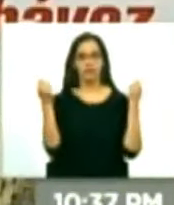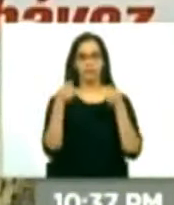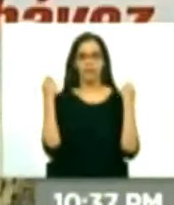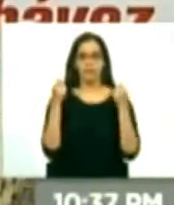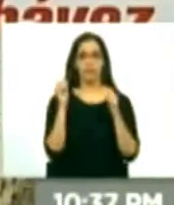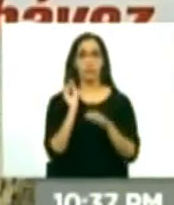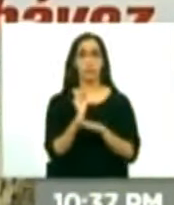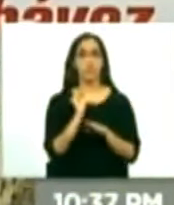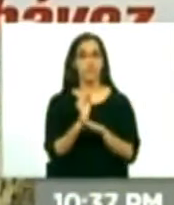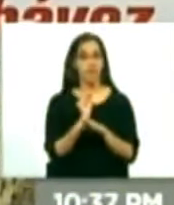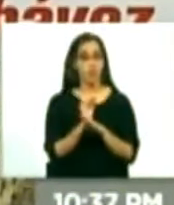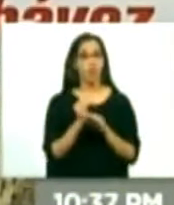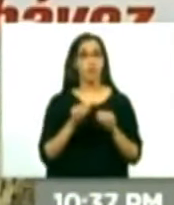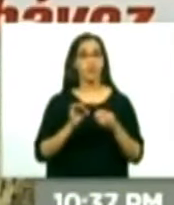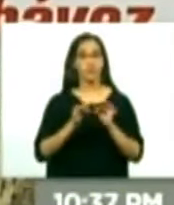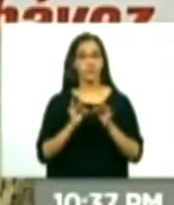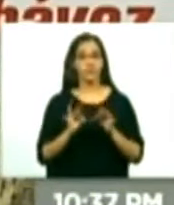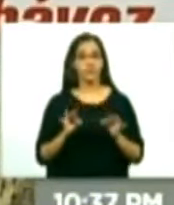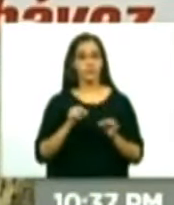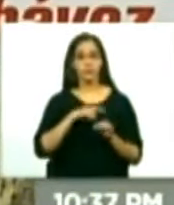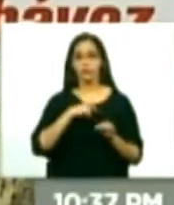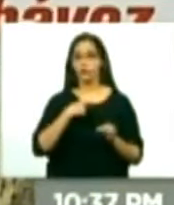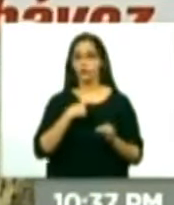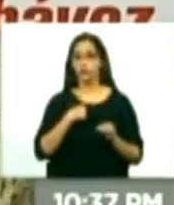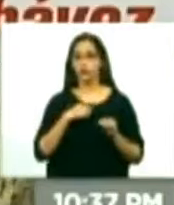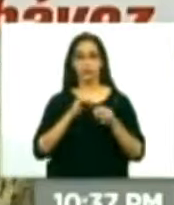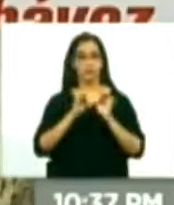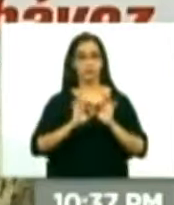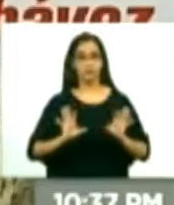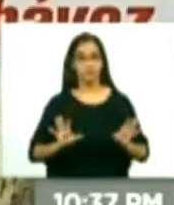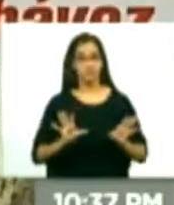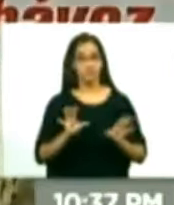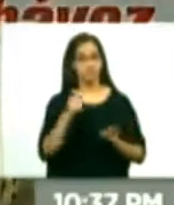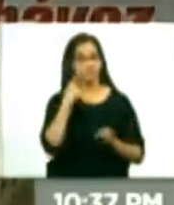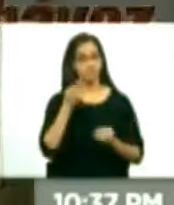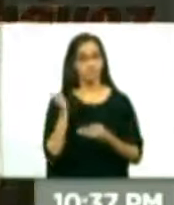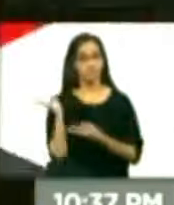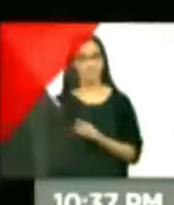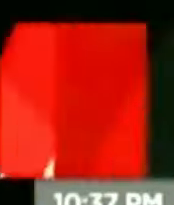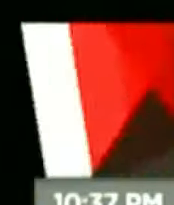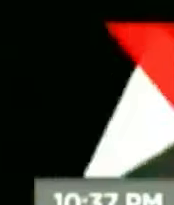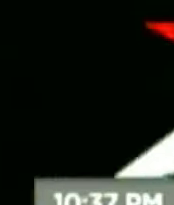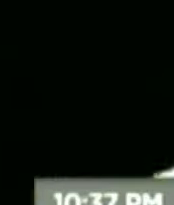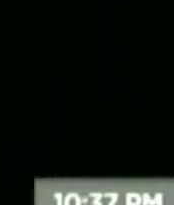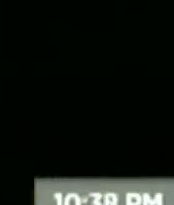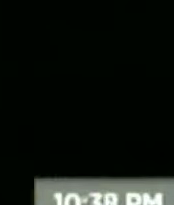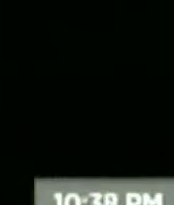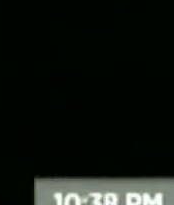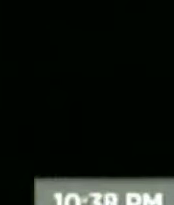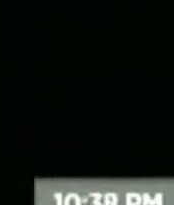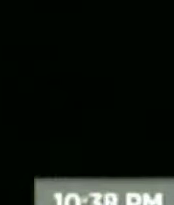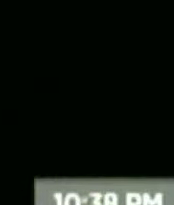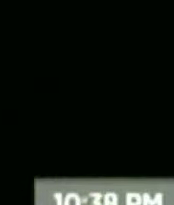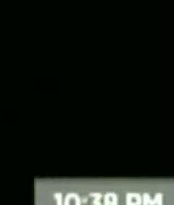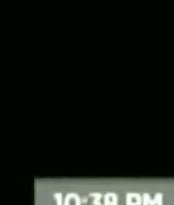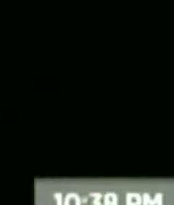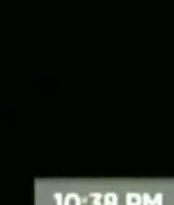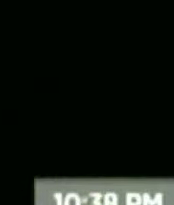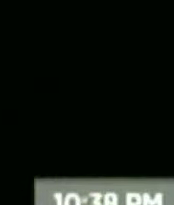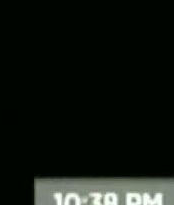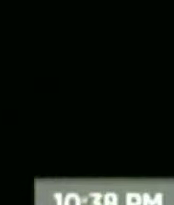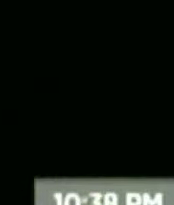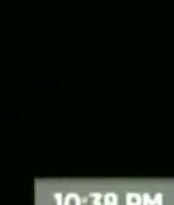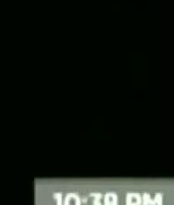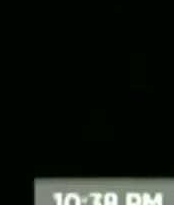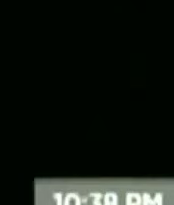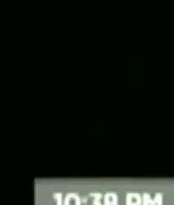con la traducción. No soy responsable de esa traducción. Plomo. Me paso por idiota, sigue